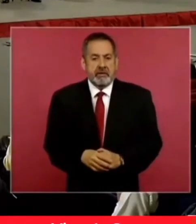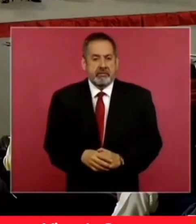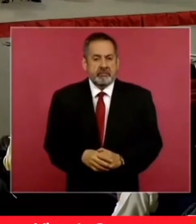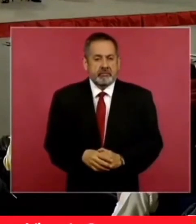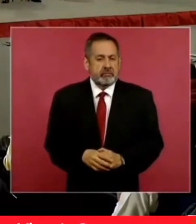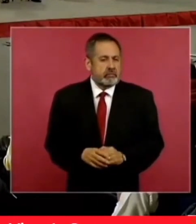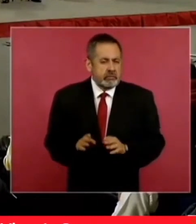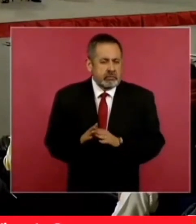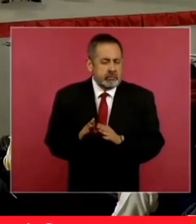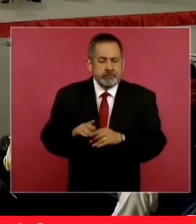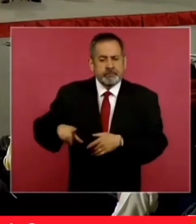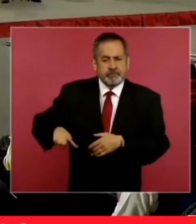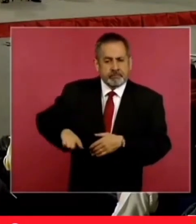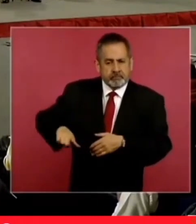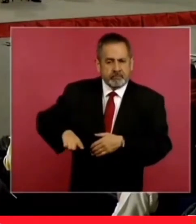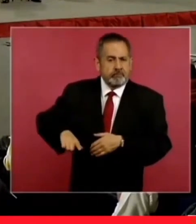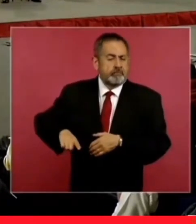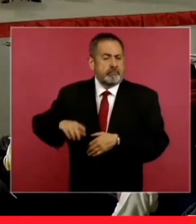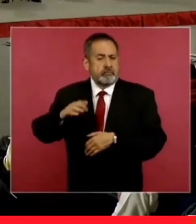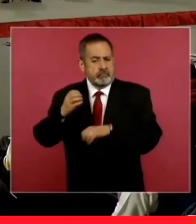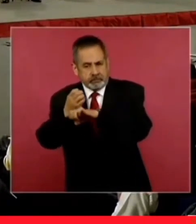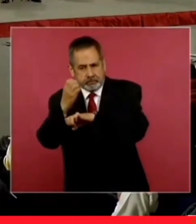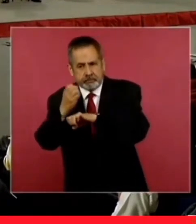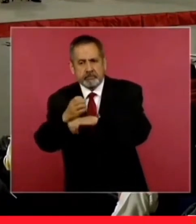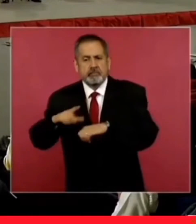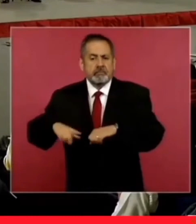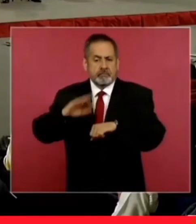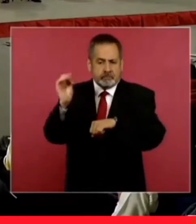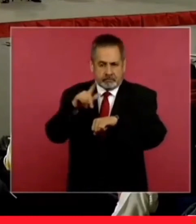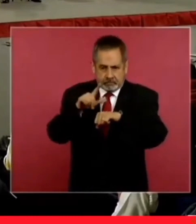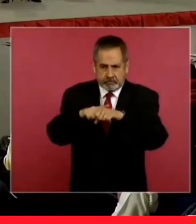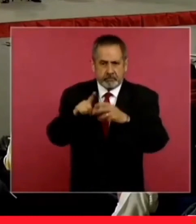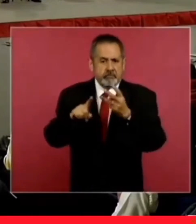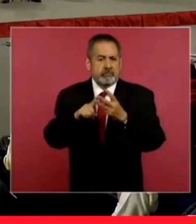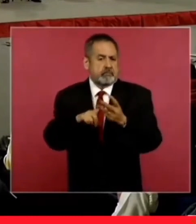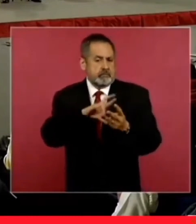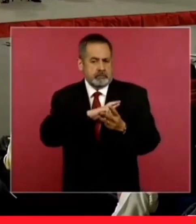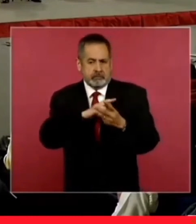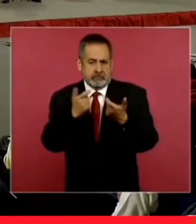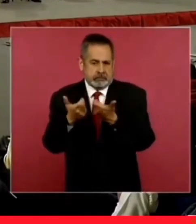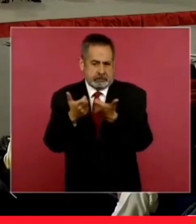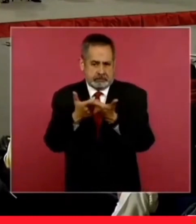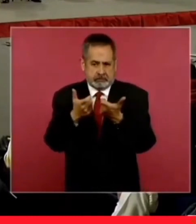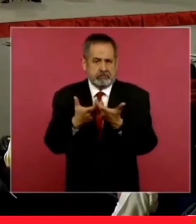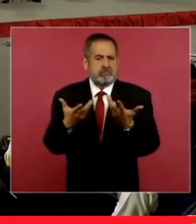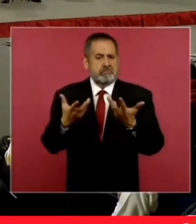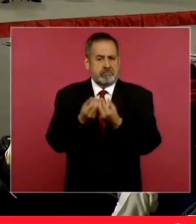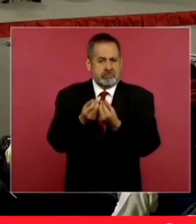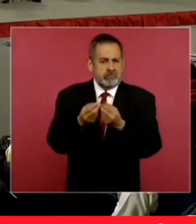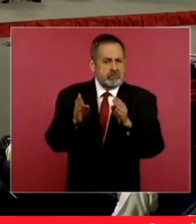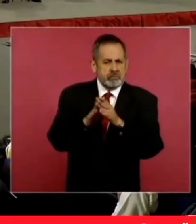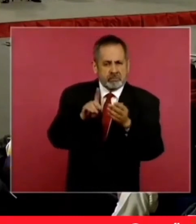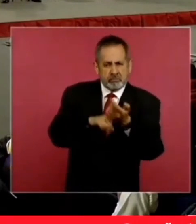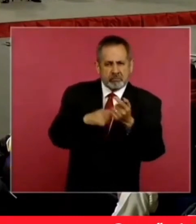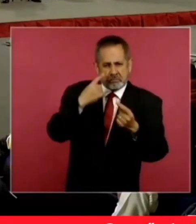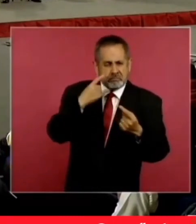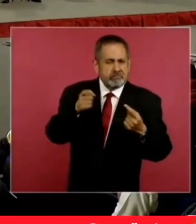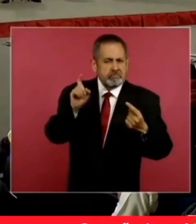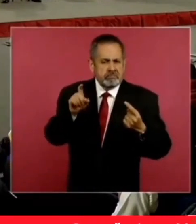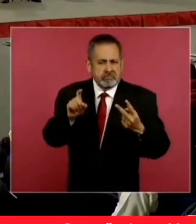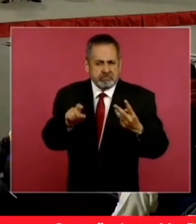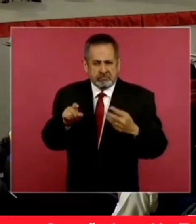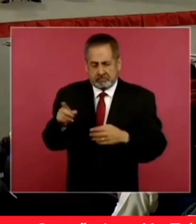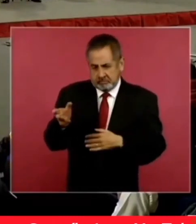estamos dividiendo entre gobierno del estado, gobierno federal y la iniciativa privada. Son 3 rutas, señor presidente, si me ayudan allá con unos clics,